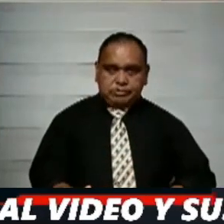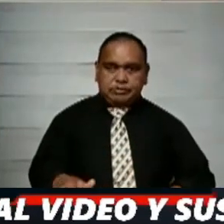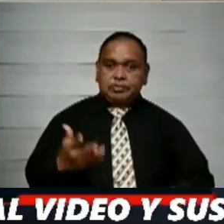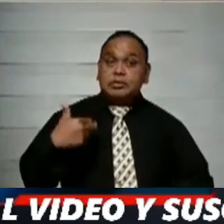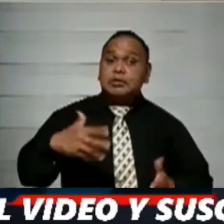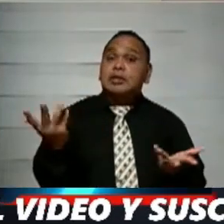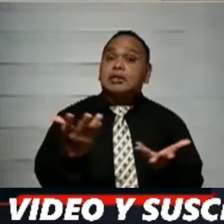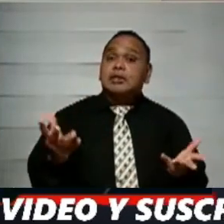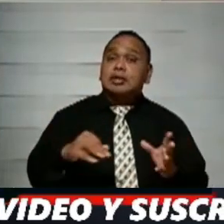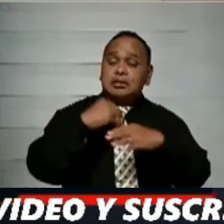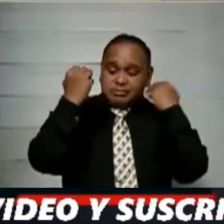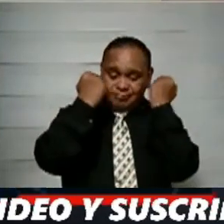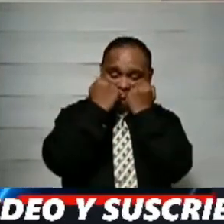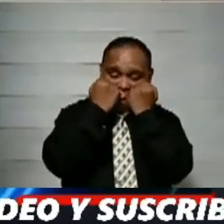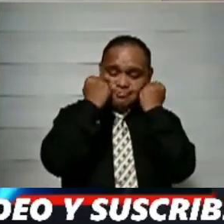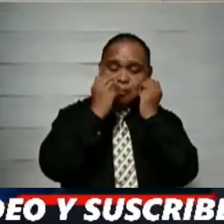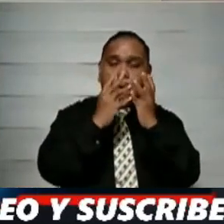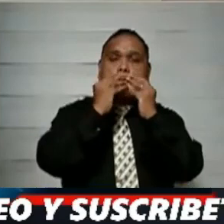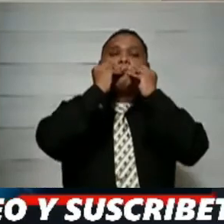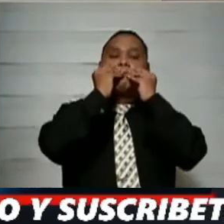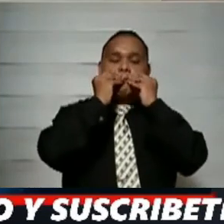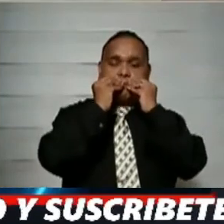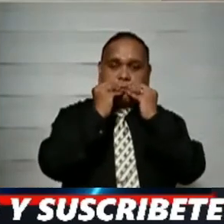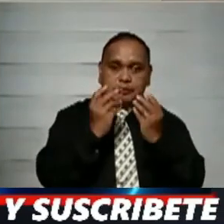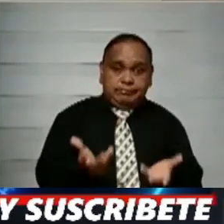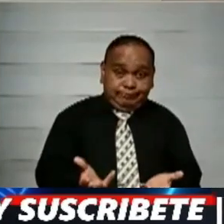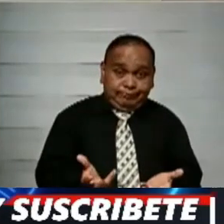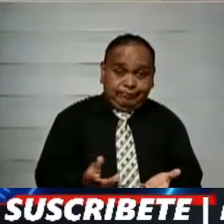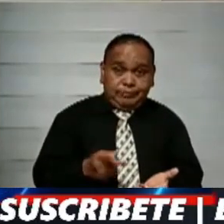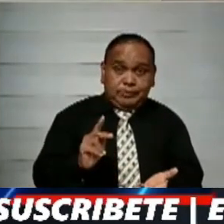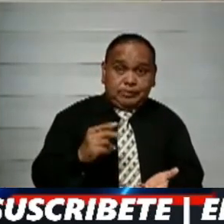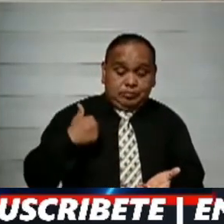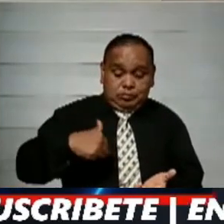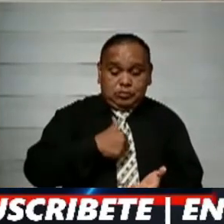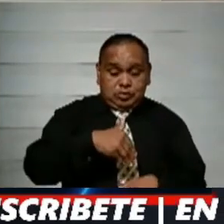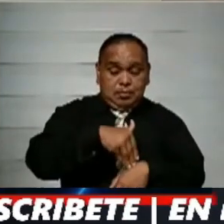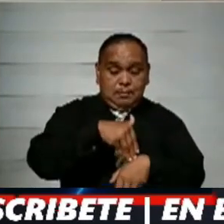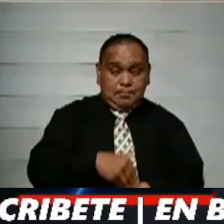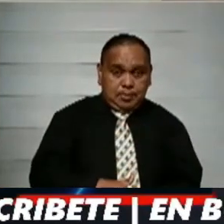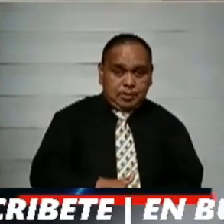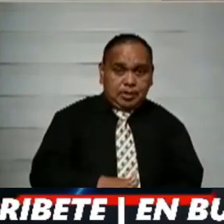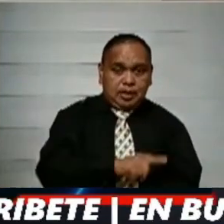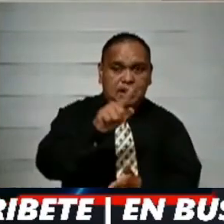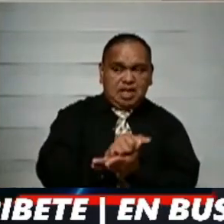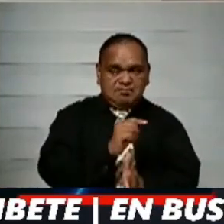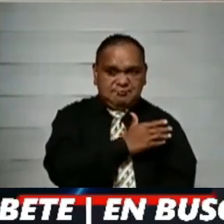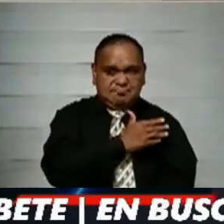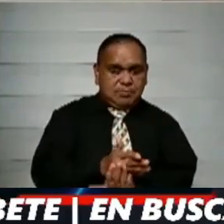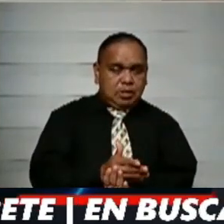mordaza? Nosotros encontraremos la manera de, sin violar la ley, violentar la ley, pues